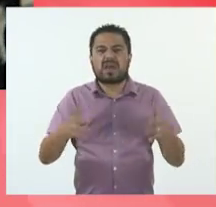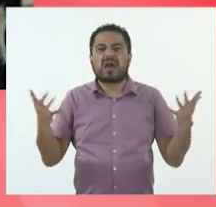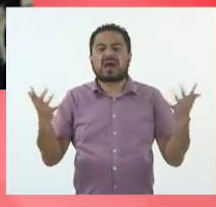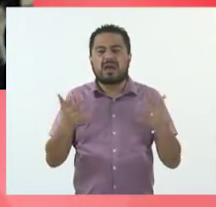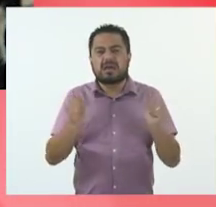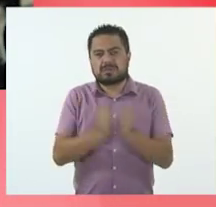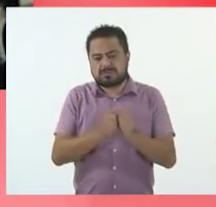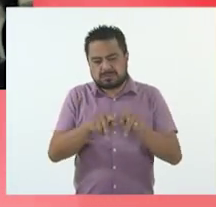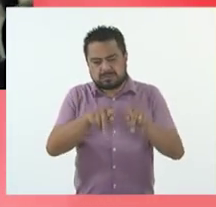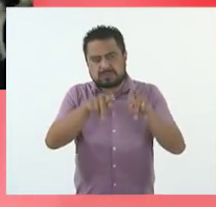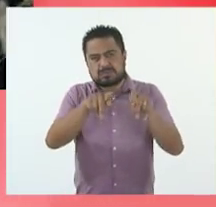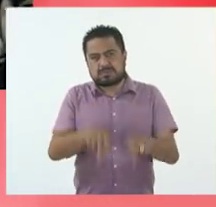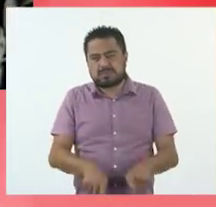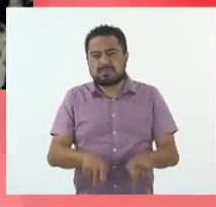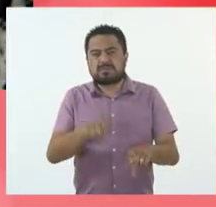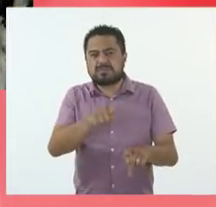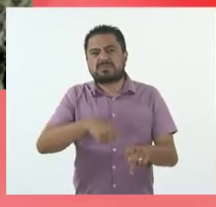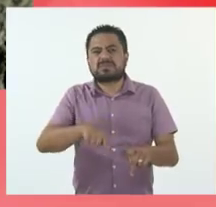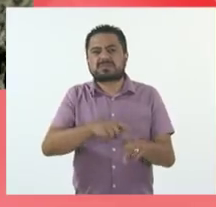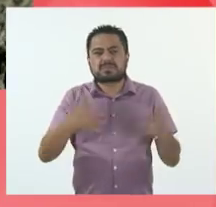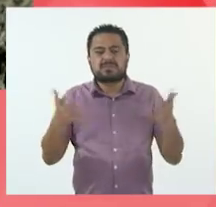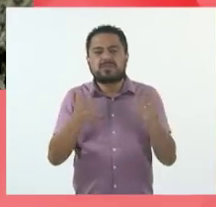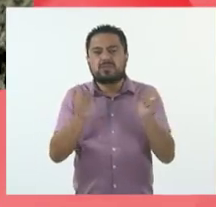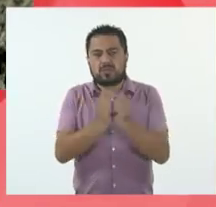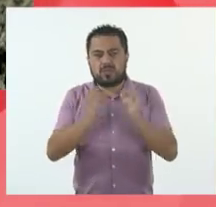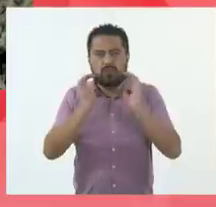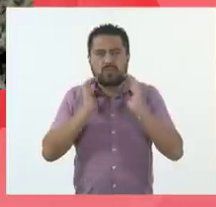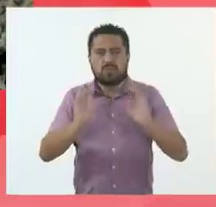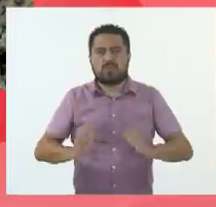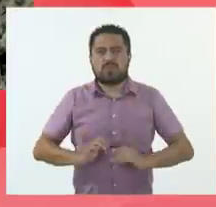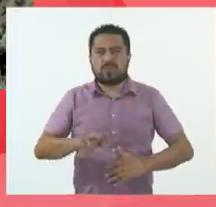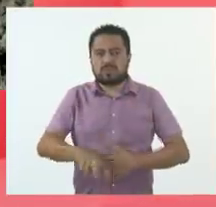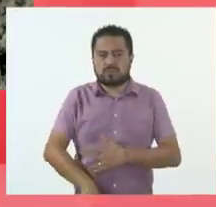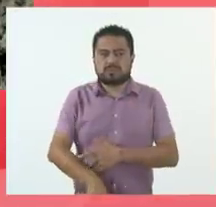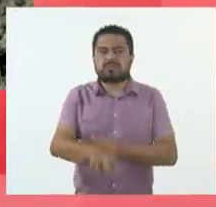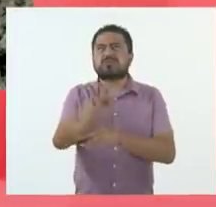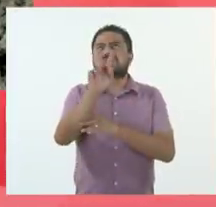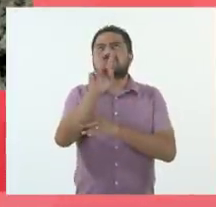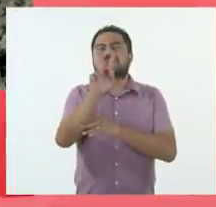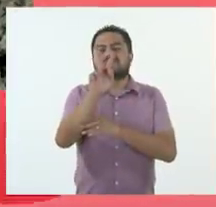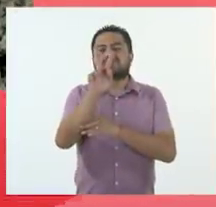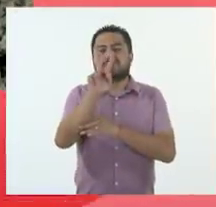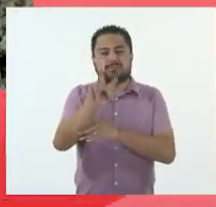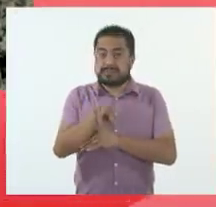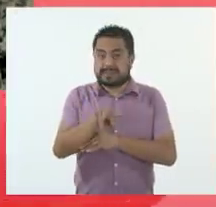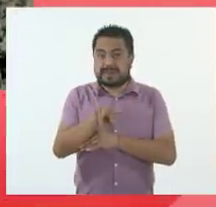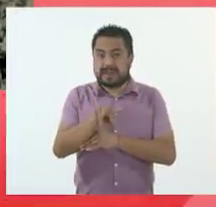o el entierro incluso, se hacía con el cuerpo a la vista de todos. Sí.